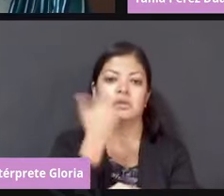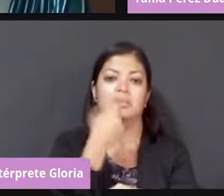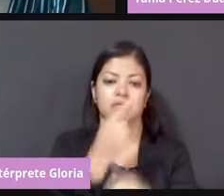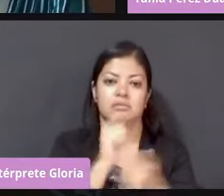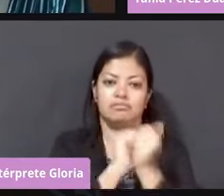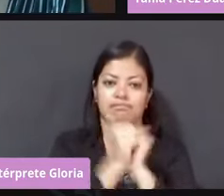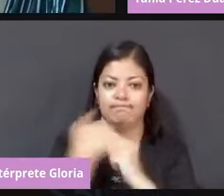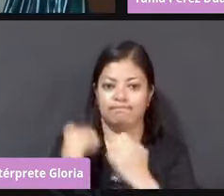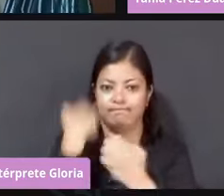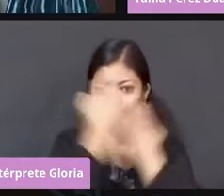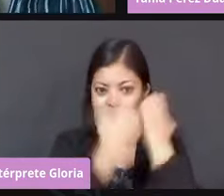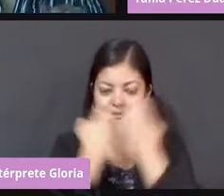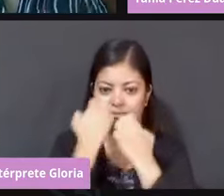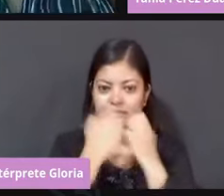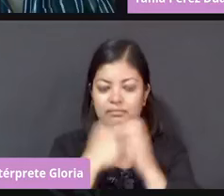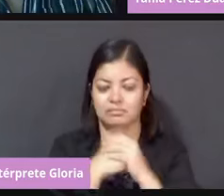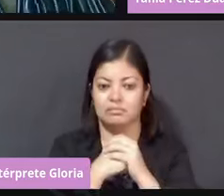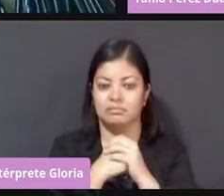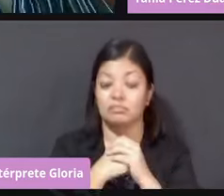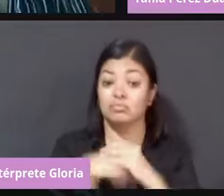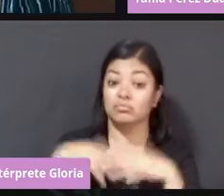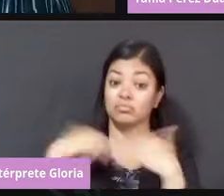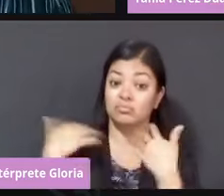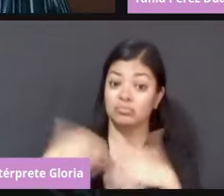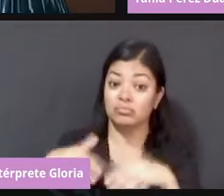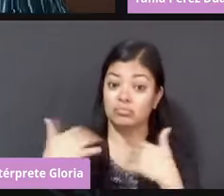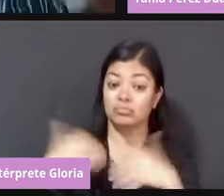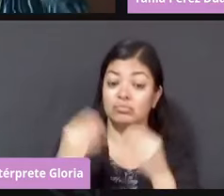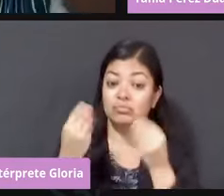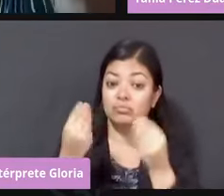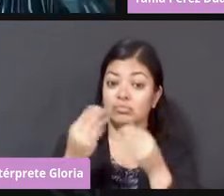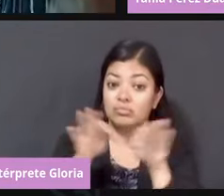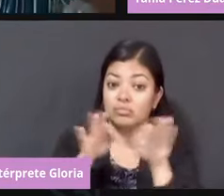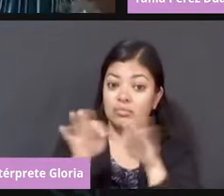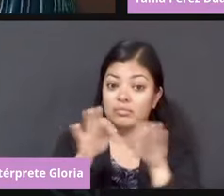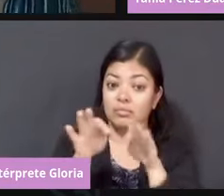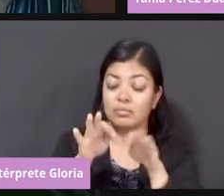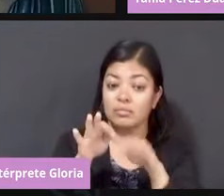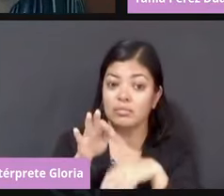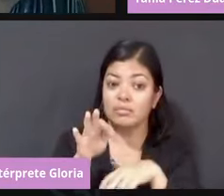observar. Híjole, qué gran trabajo hacen ustedes, porque de verdad,